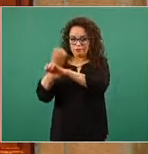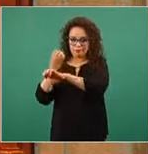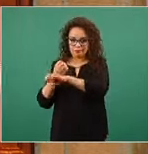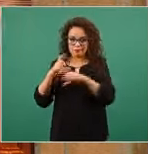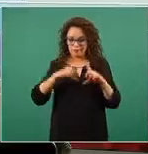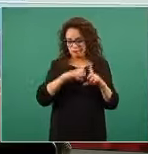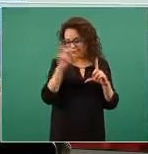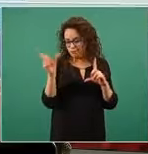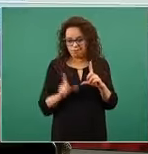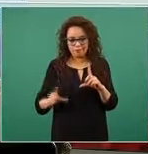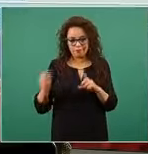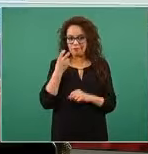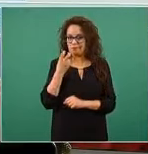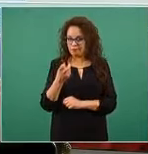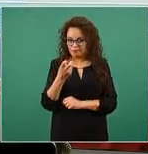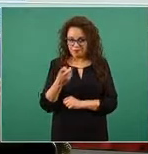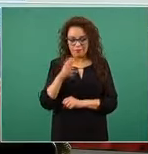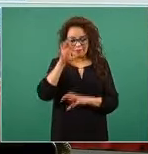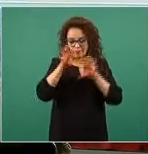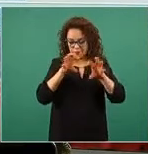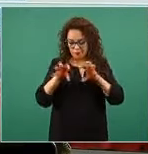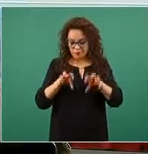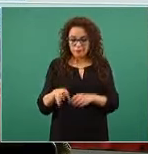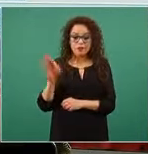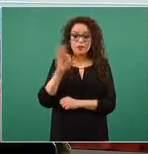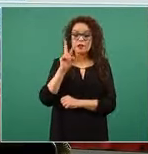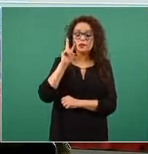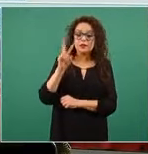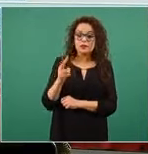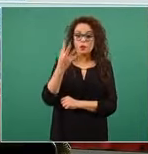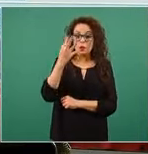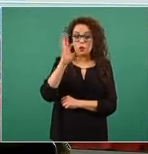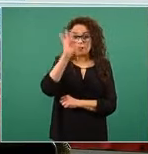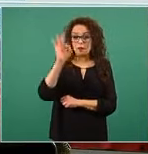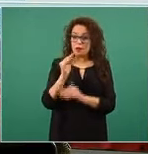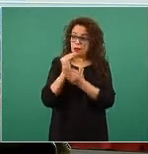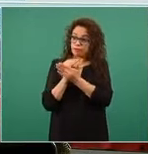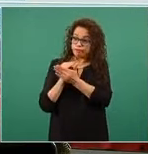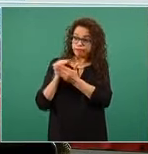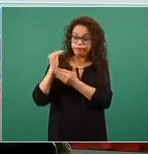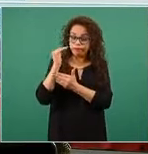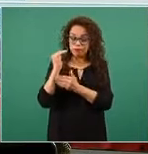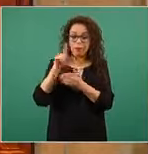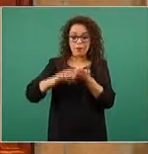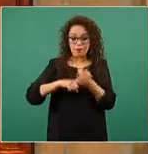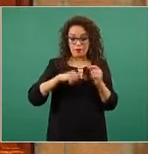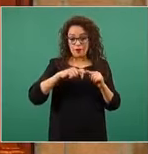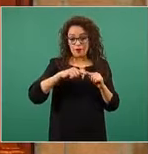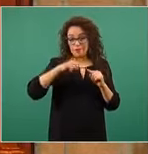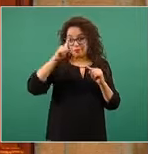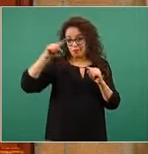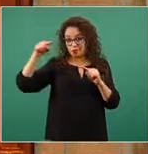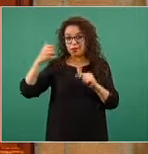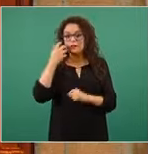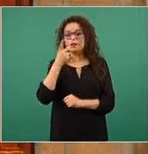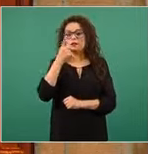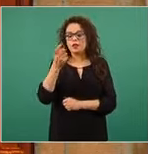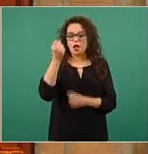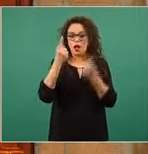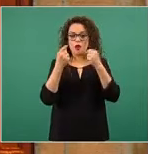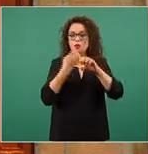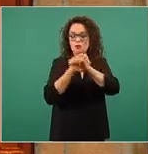federativas. Entonces, si tenemos un comportamiento de más 4% en la curva nacional, quiere decir que hay entidades